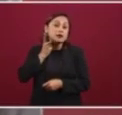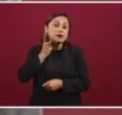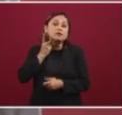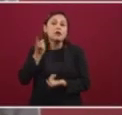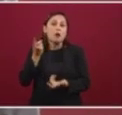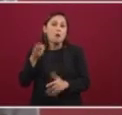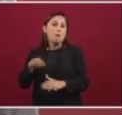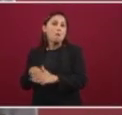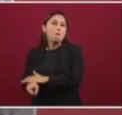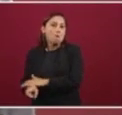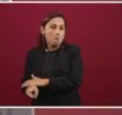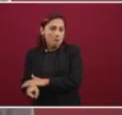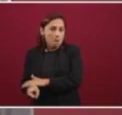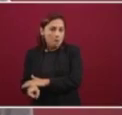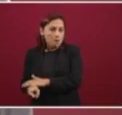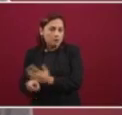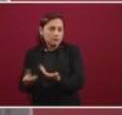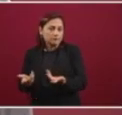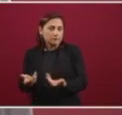moches